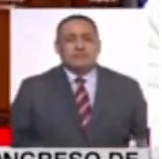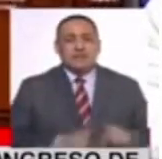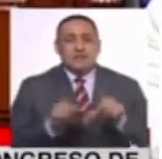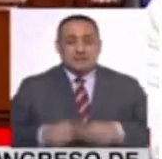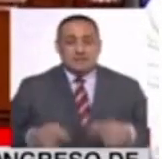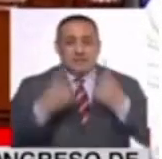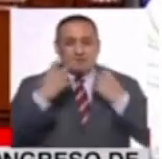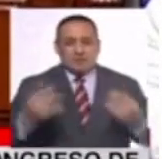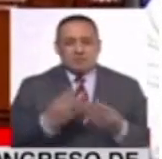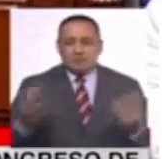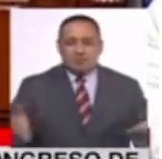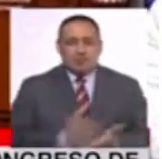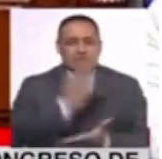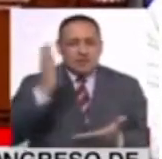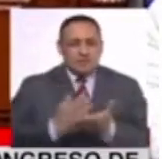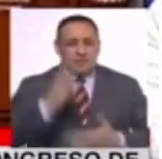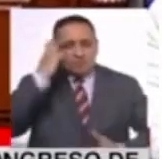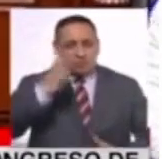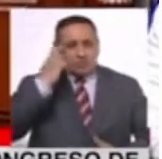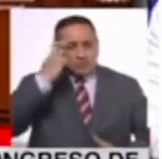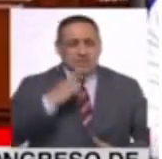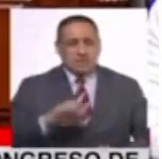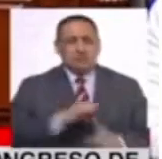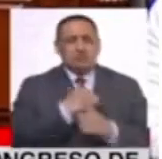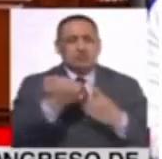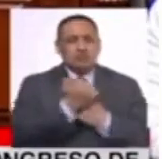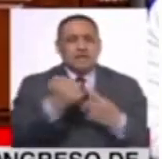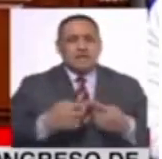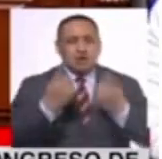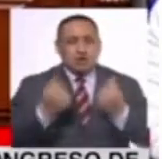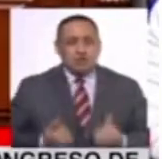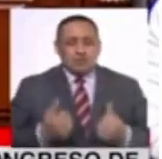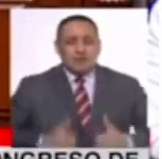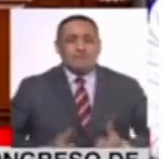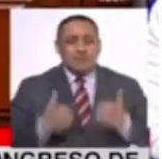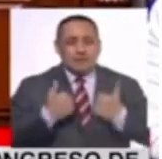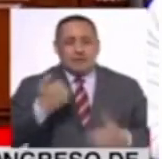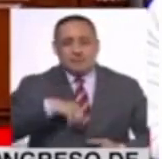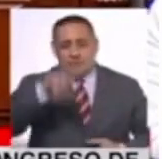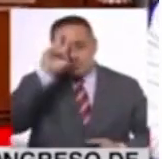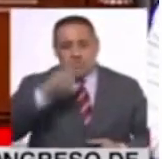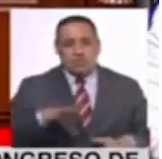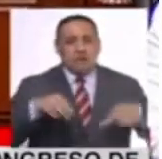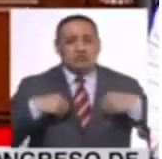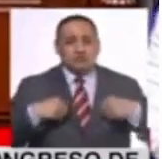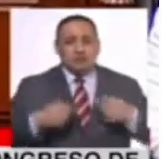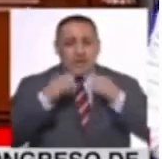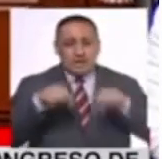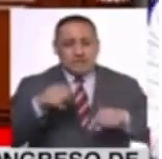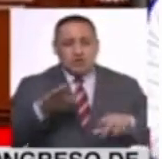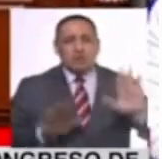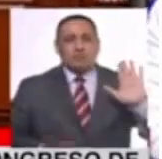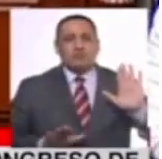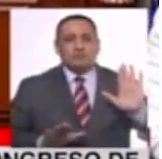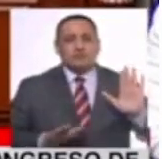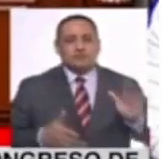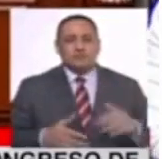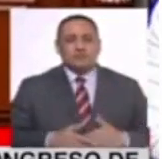En medio de una crisis política, social, económica en que vive Perú, asumo este